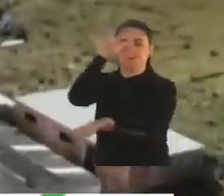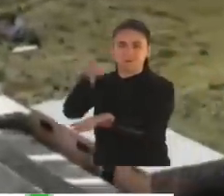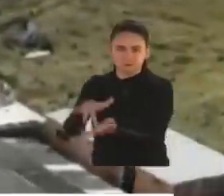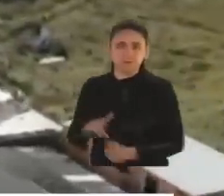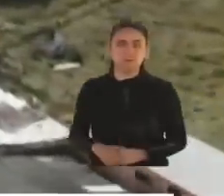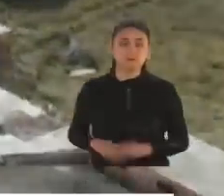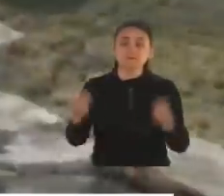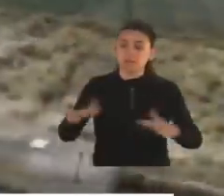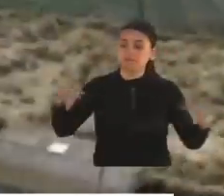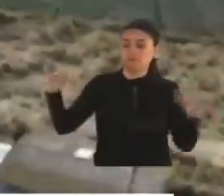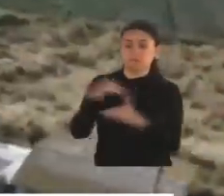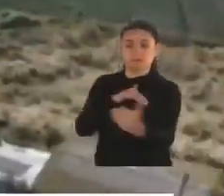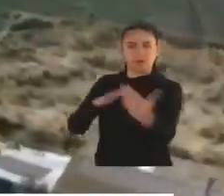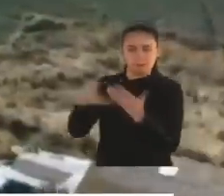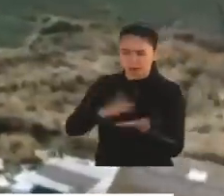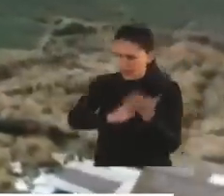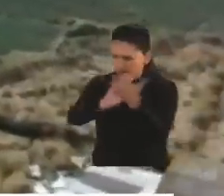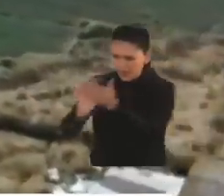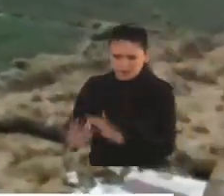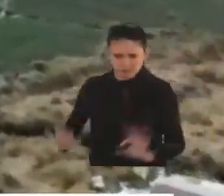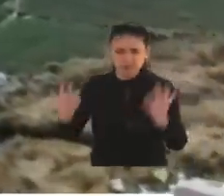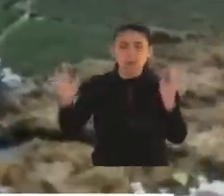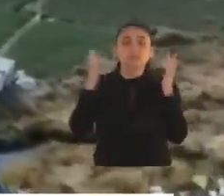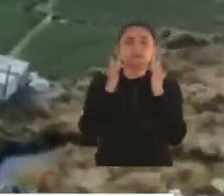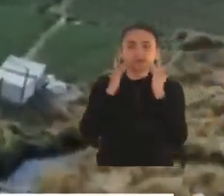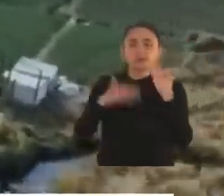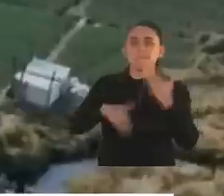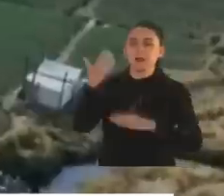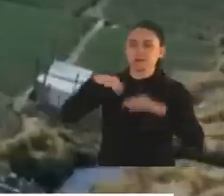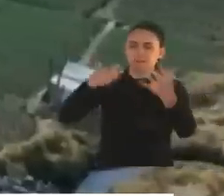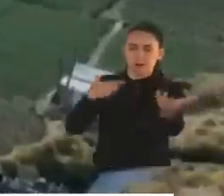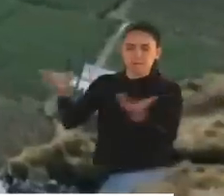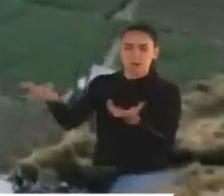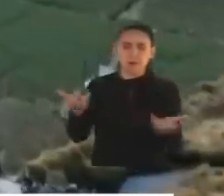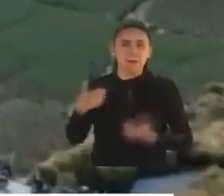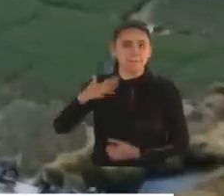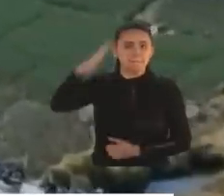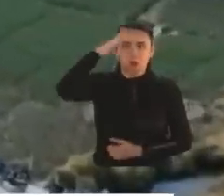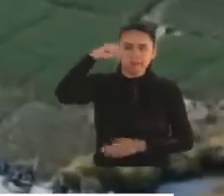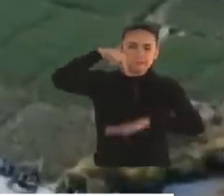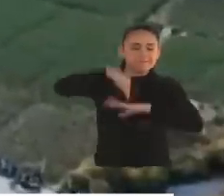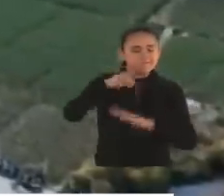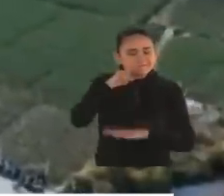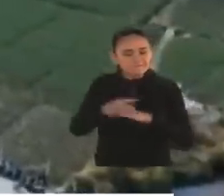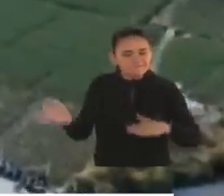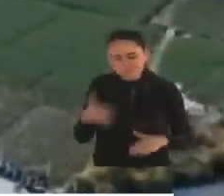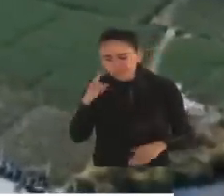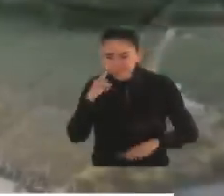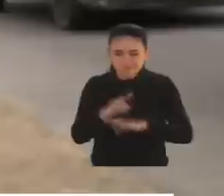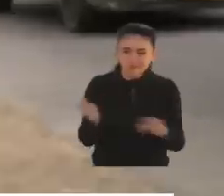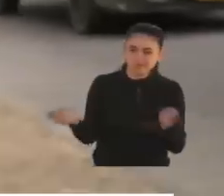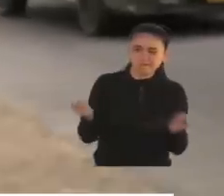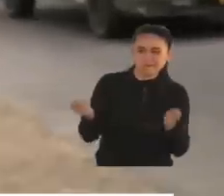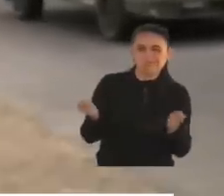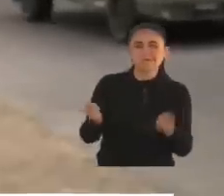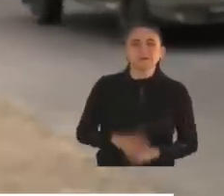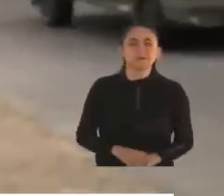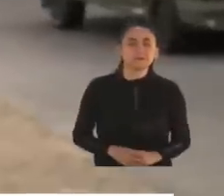para garantizar la movilidad en la zona con puntos de control instalados luego de las protestas.